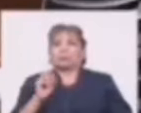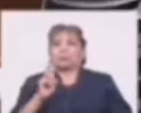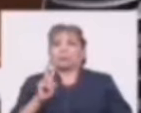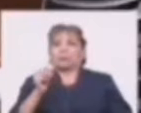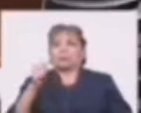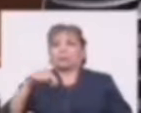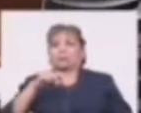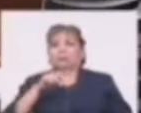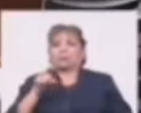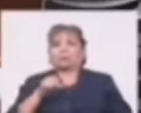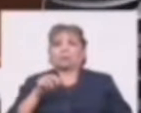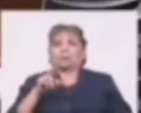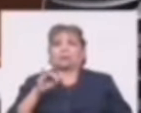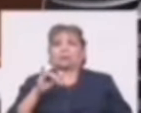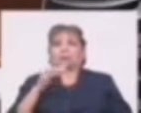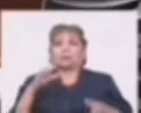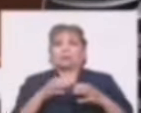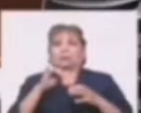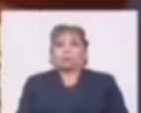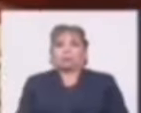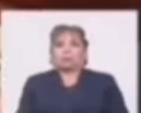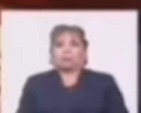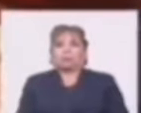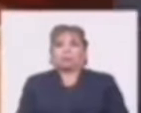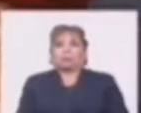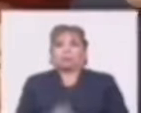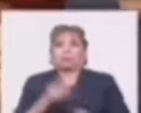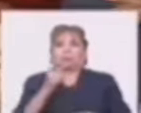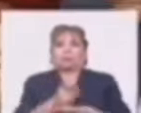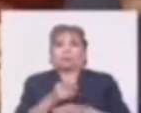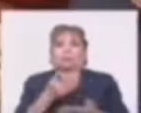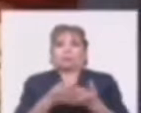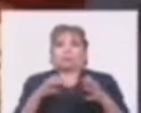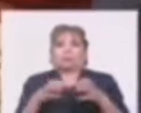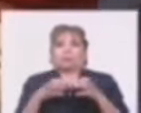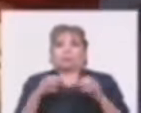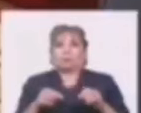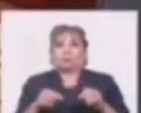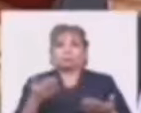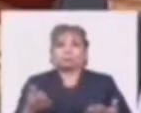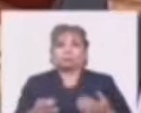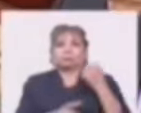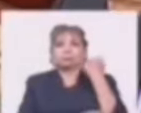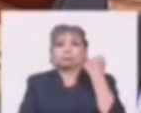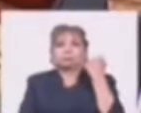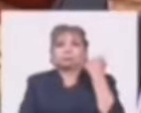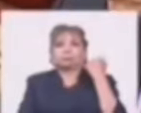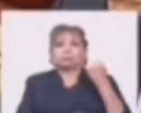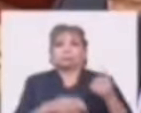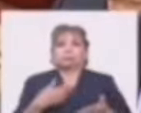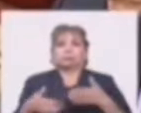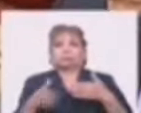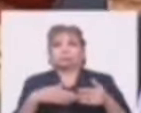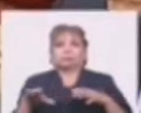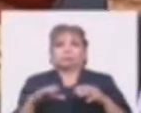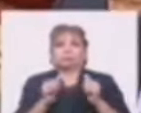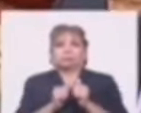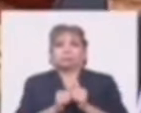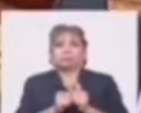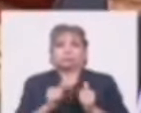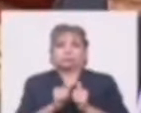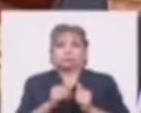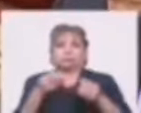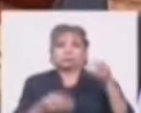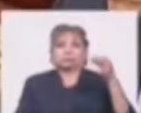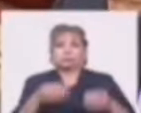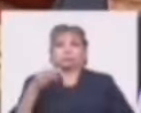Vázquez Ríos, miembro de la Junta Nacional de Justicia. Acudo a este hemiciclo aún con la esperanza que el